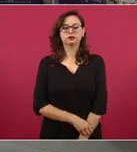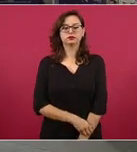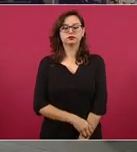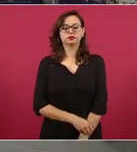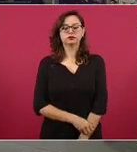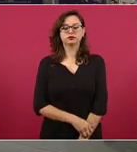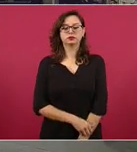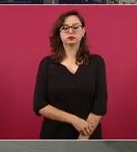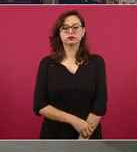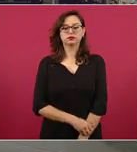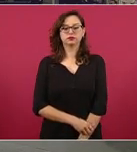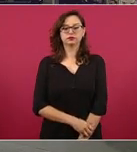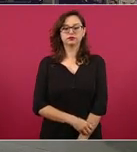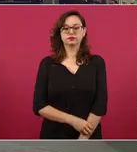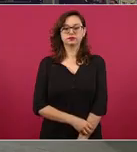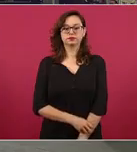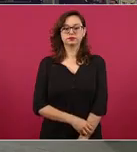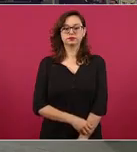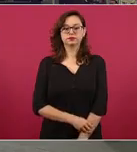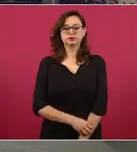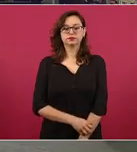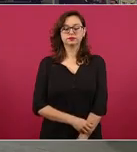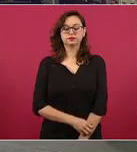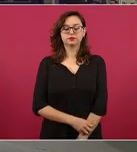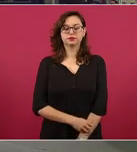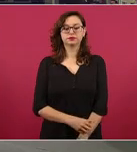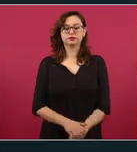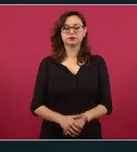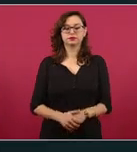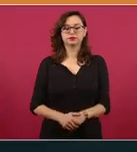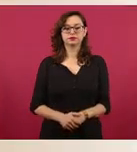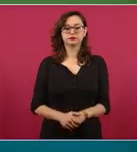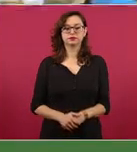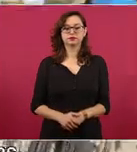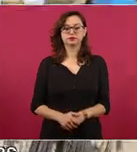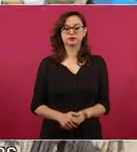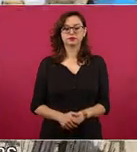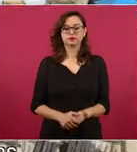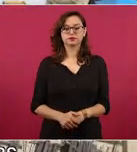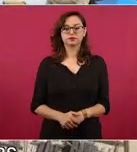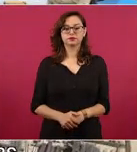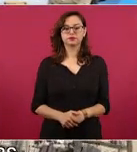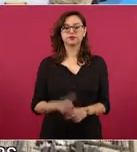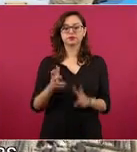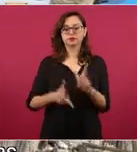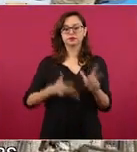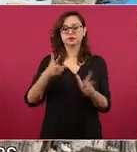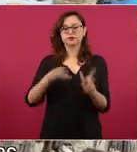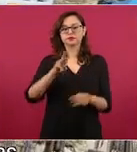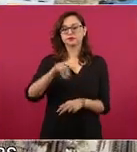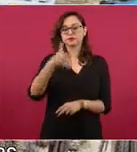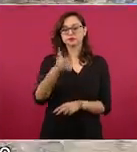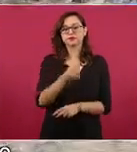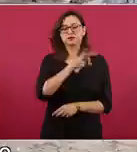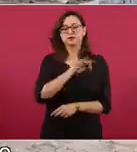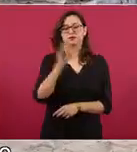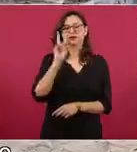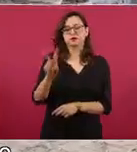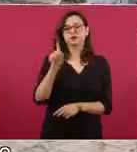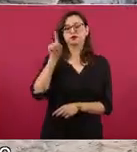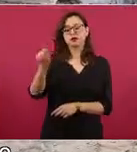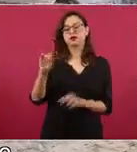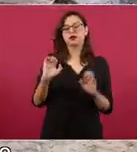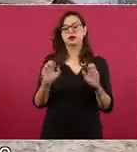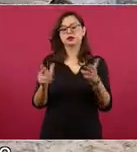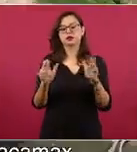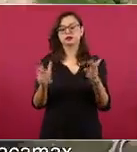Tren Maya, reporte de avances, 4 de julio de 2022. En el tramo 1, en Palenque, Chiapas, avanza la